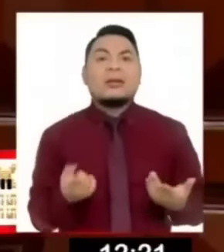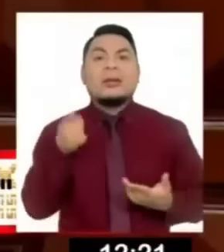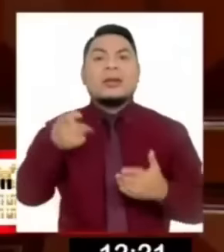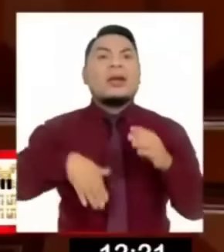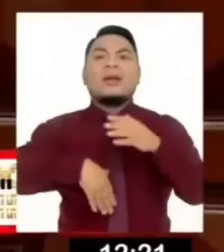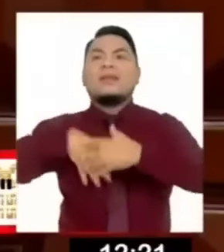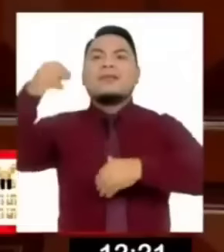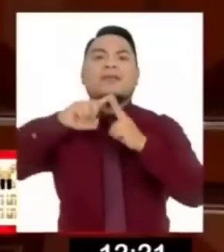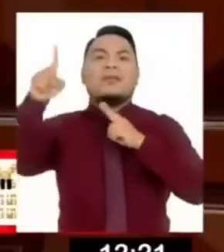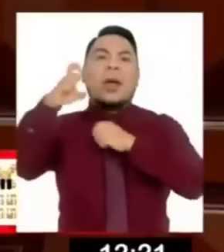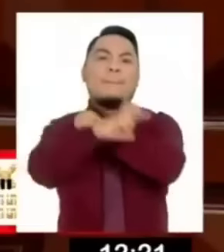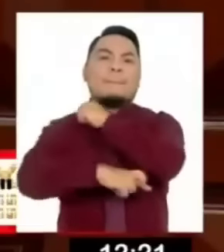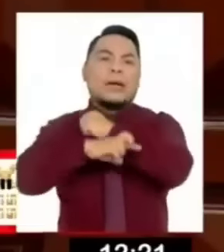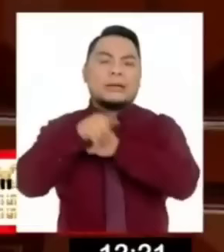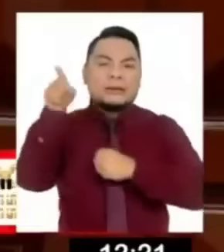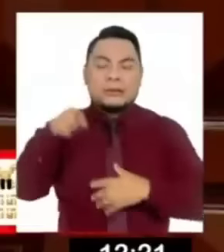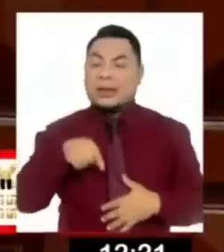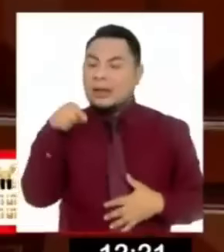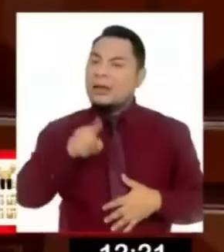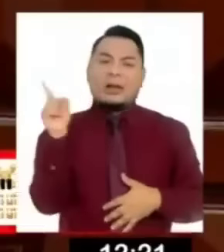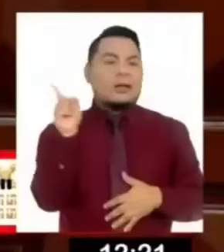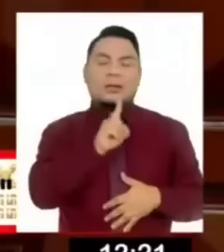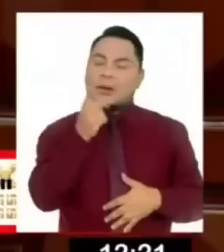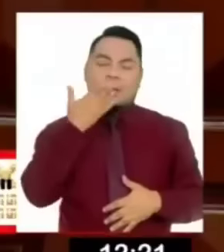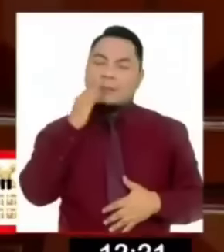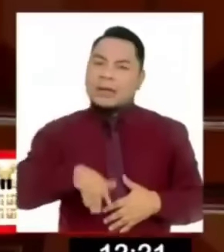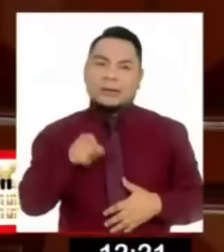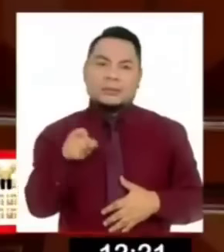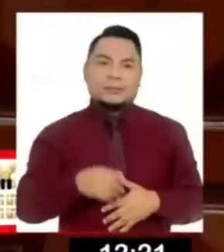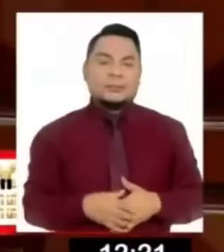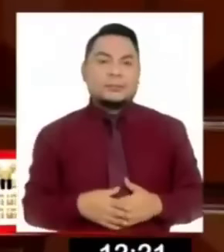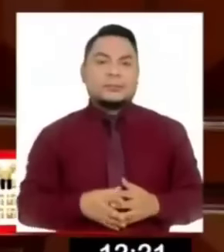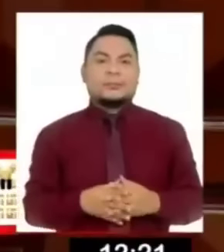fuera del país. Esto no es correcto.